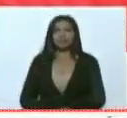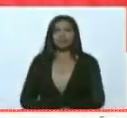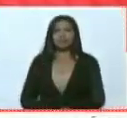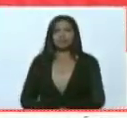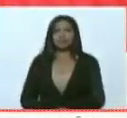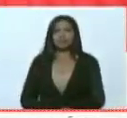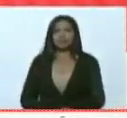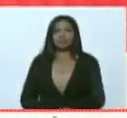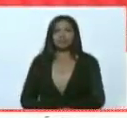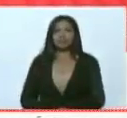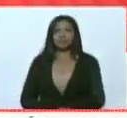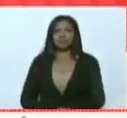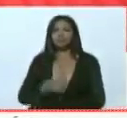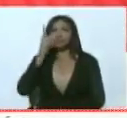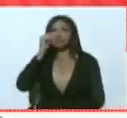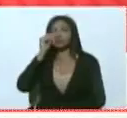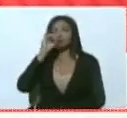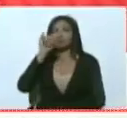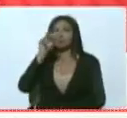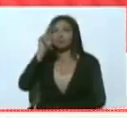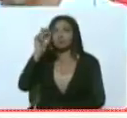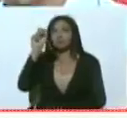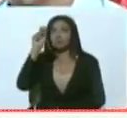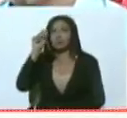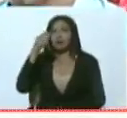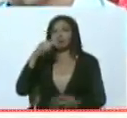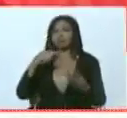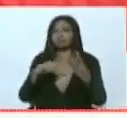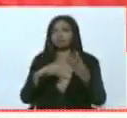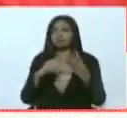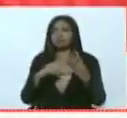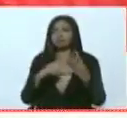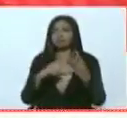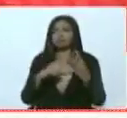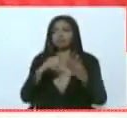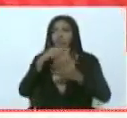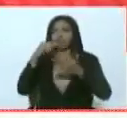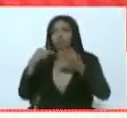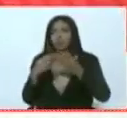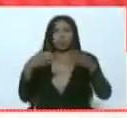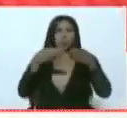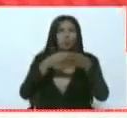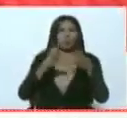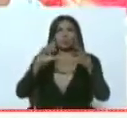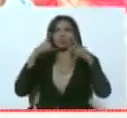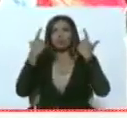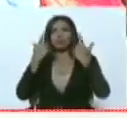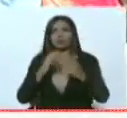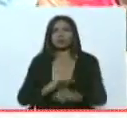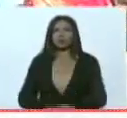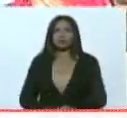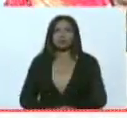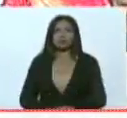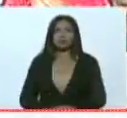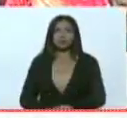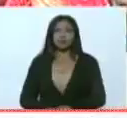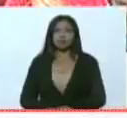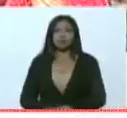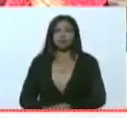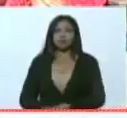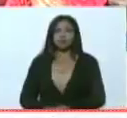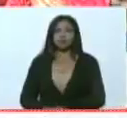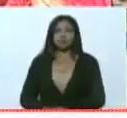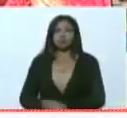Juan Alejandro Iriarte. Manuel Grillo. Mira Grillo, vale. No lo